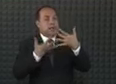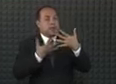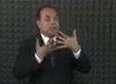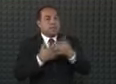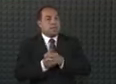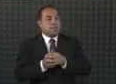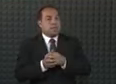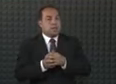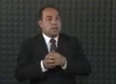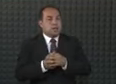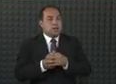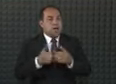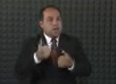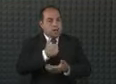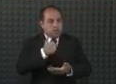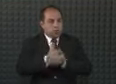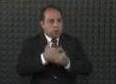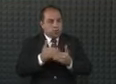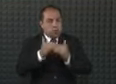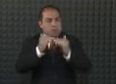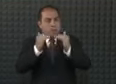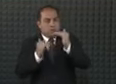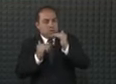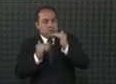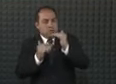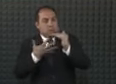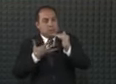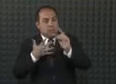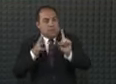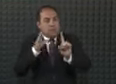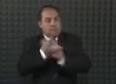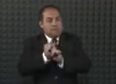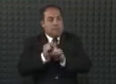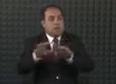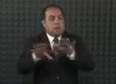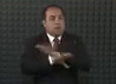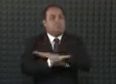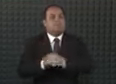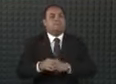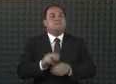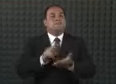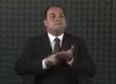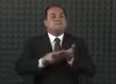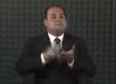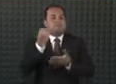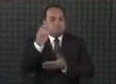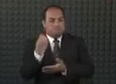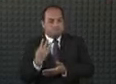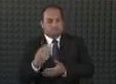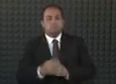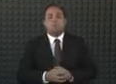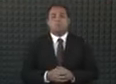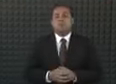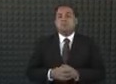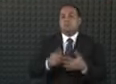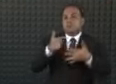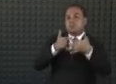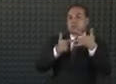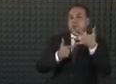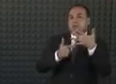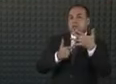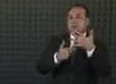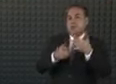de alcanzar estos puntos para llegar al verde del semáforo epidemiológico? El indicador que más nos